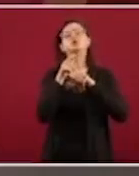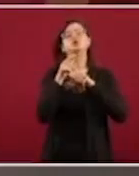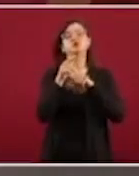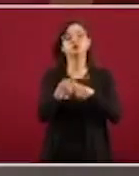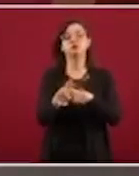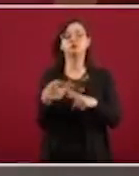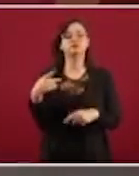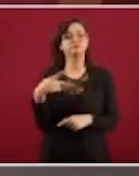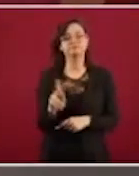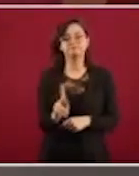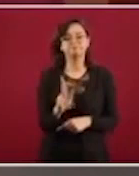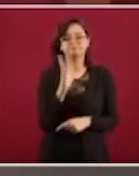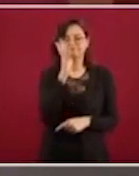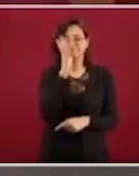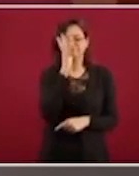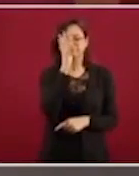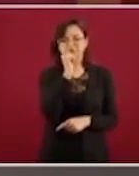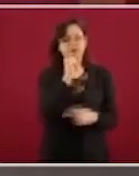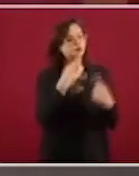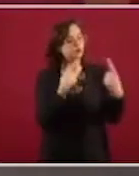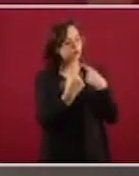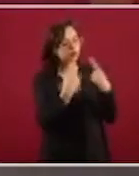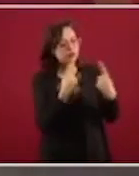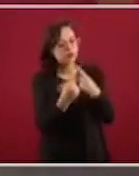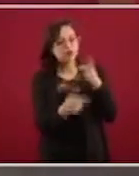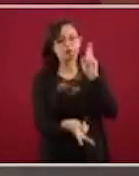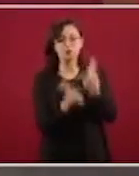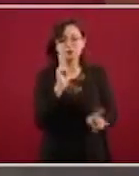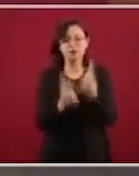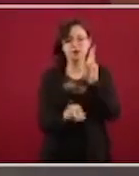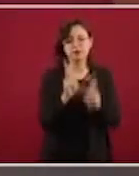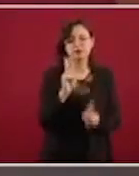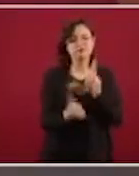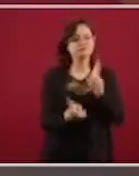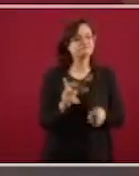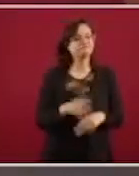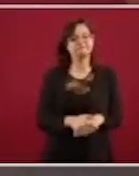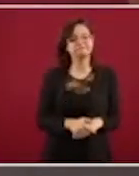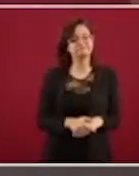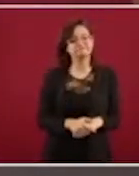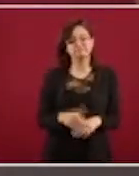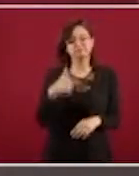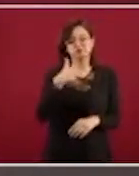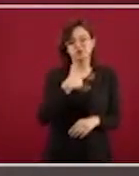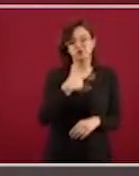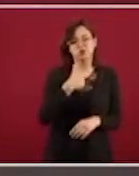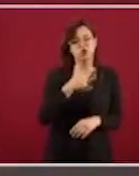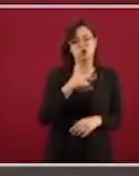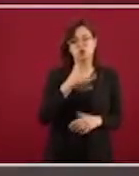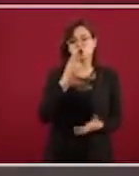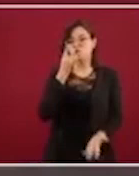siquiera un diálogo, una conversación. Voy a que